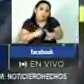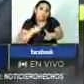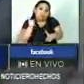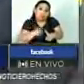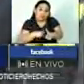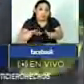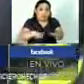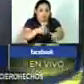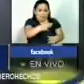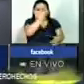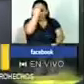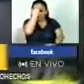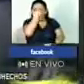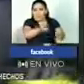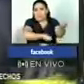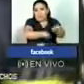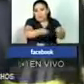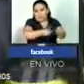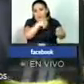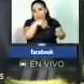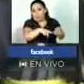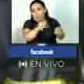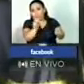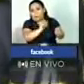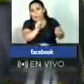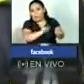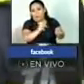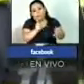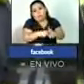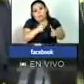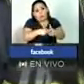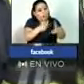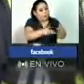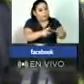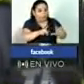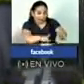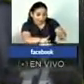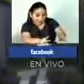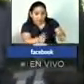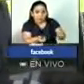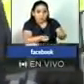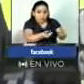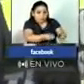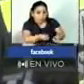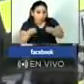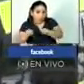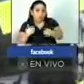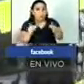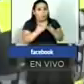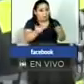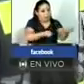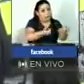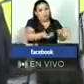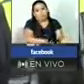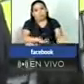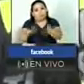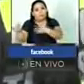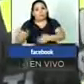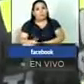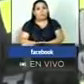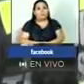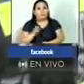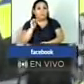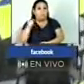de veces ellos bien saben que el vehículo que no está autorizado se le decomisan las placas si es posible se decomisa el vehículo y se manda para el predio.